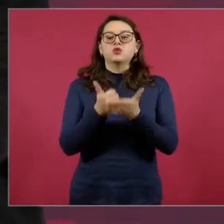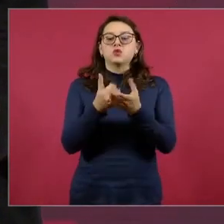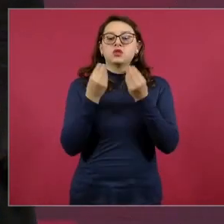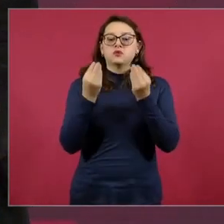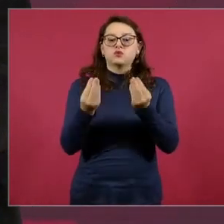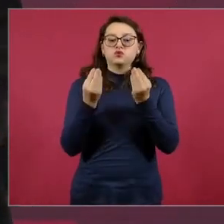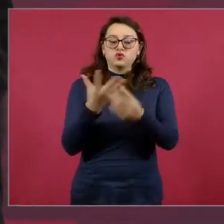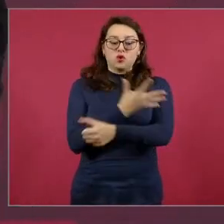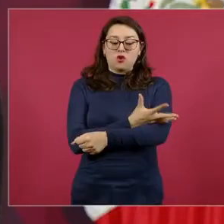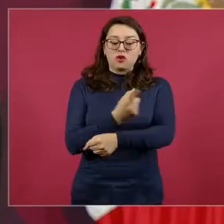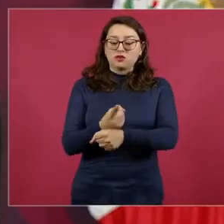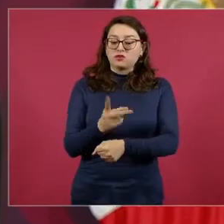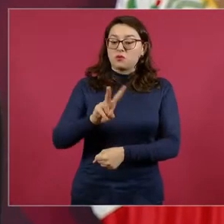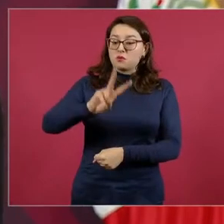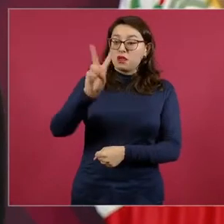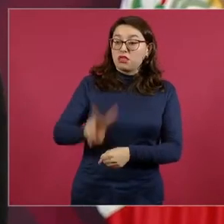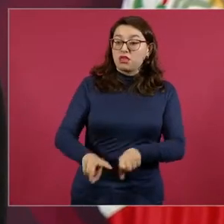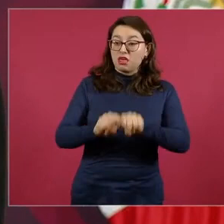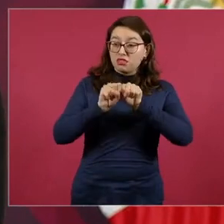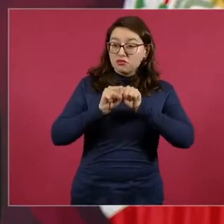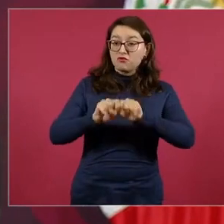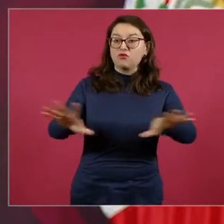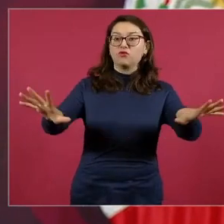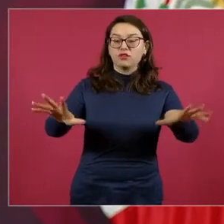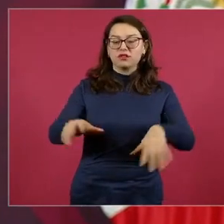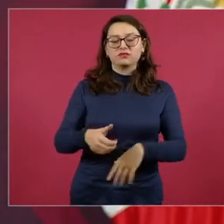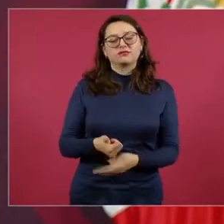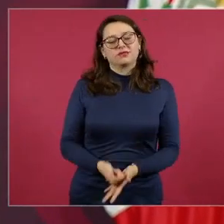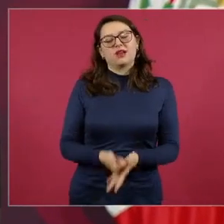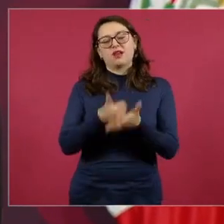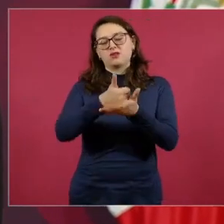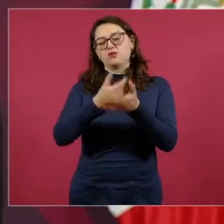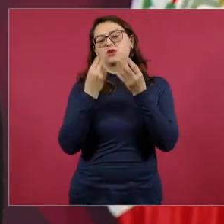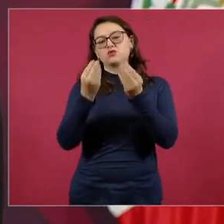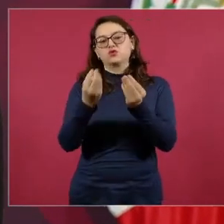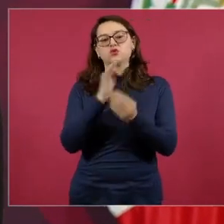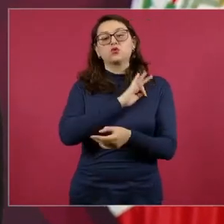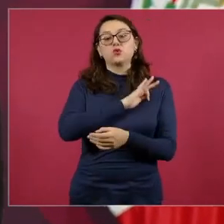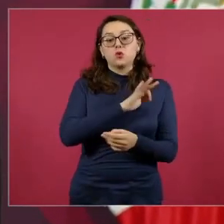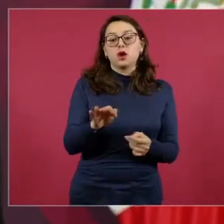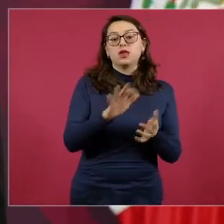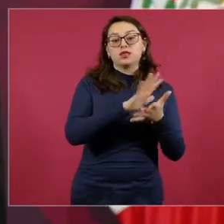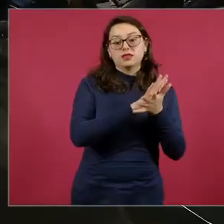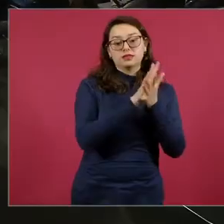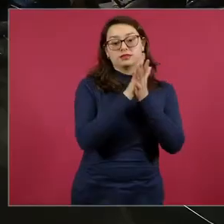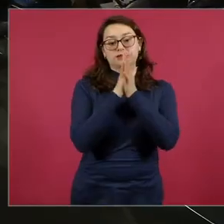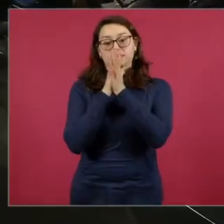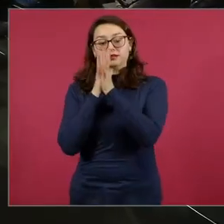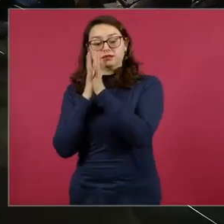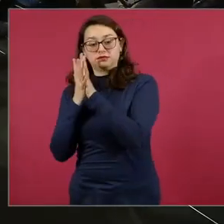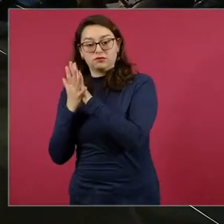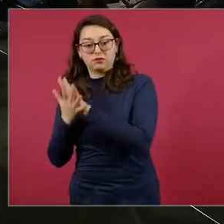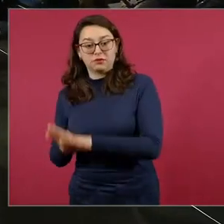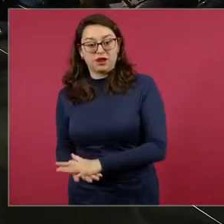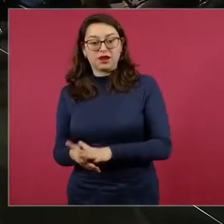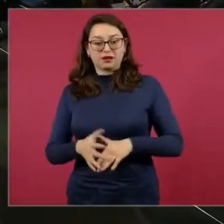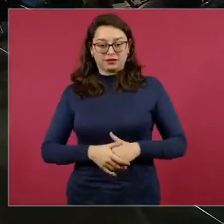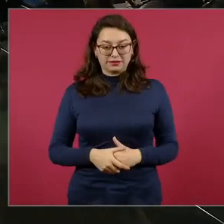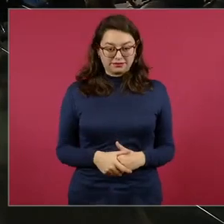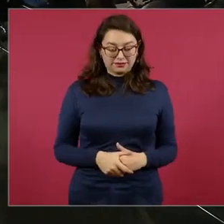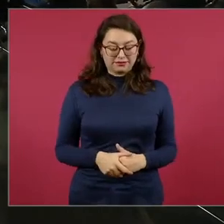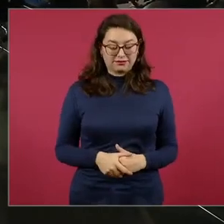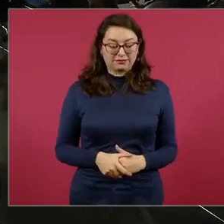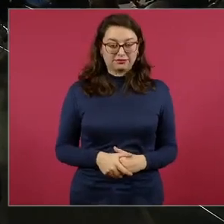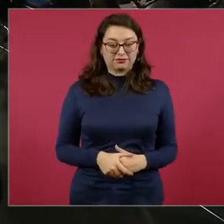Van a ver cuánto ayuda, por eso es la transformación. Pero eso no se decía.